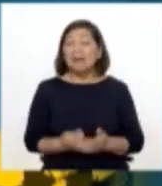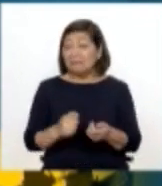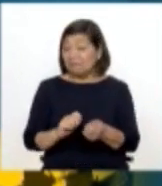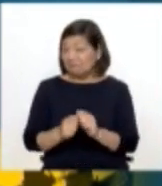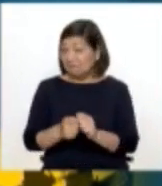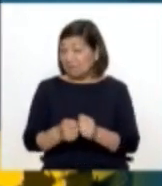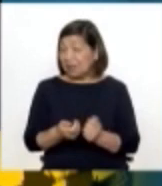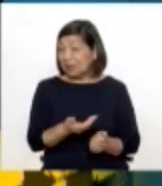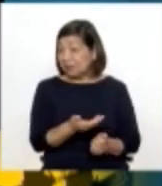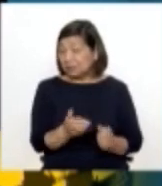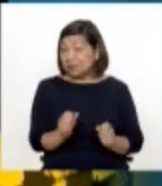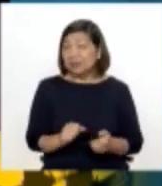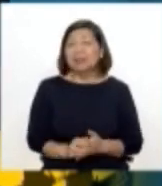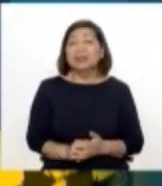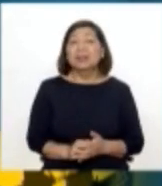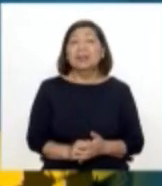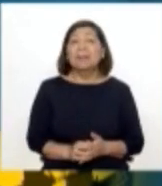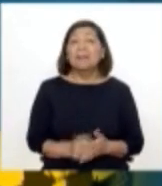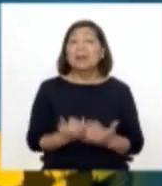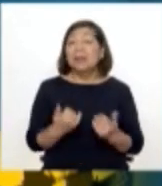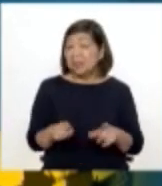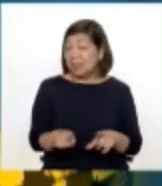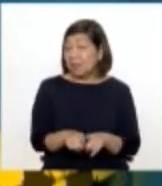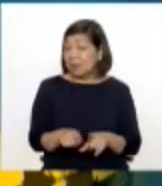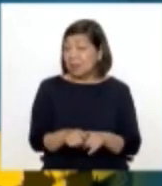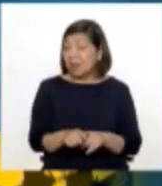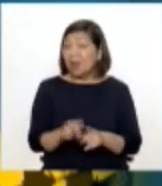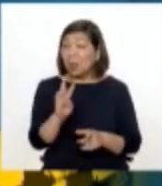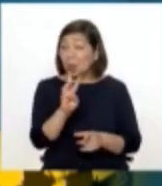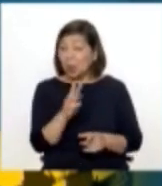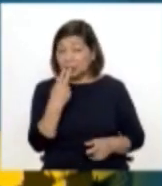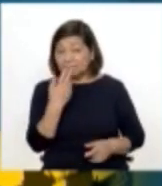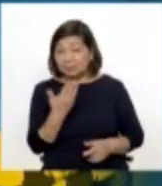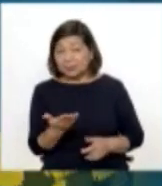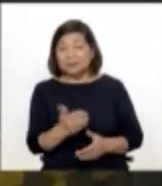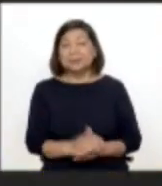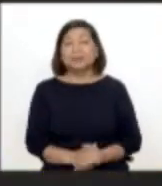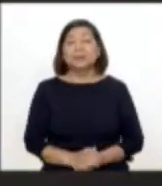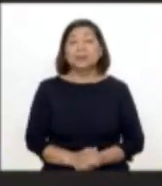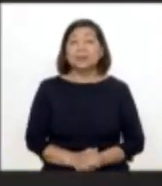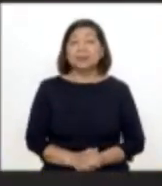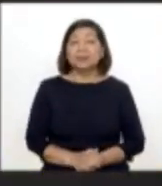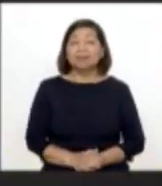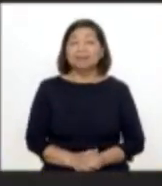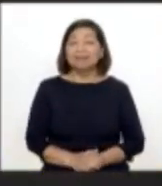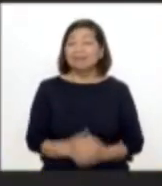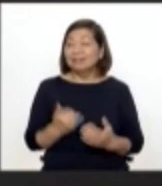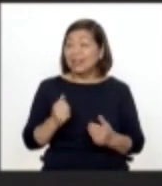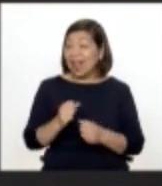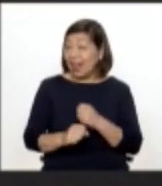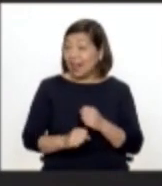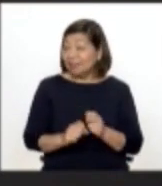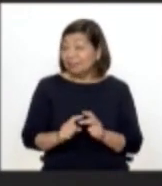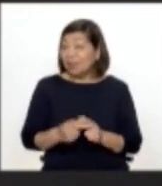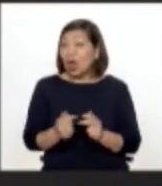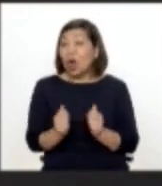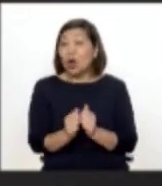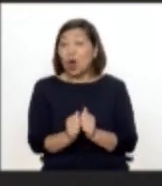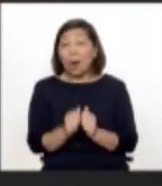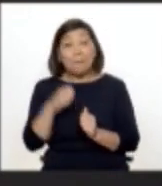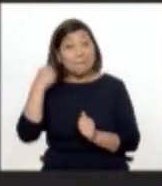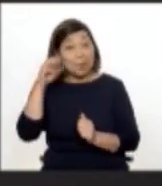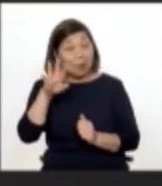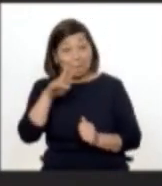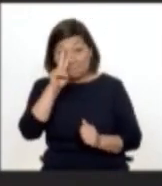ya están disponibles en la boletería y también en la página que vemos en pantalla. Amigos, el año inicia con